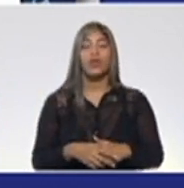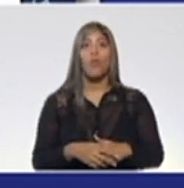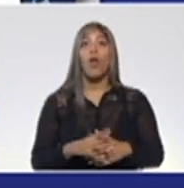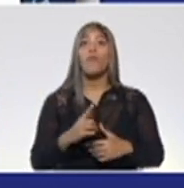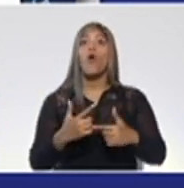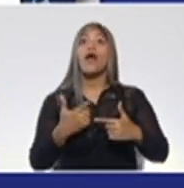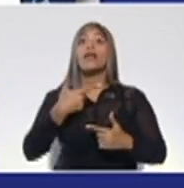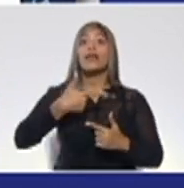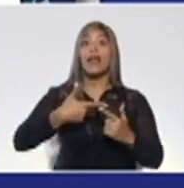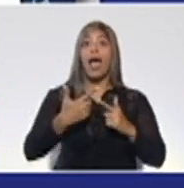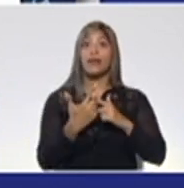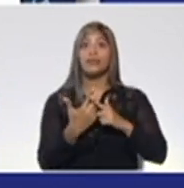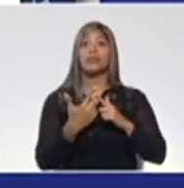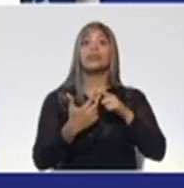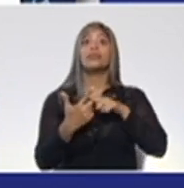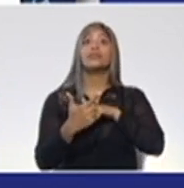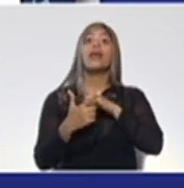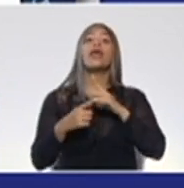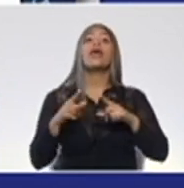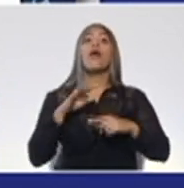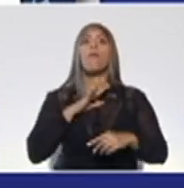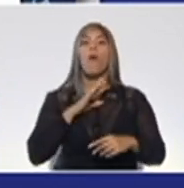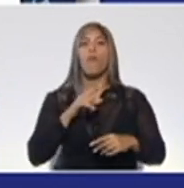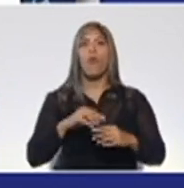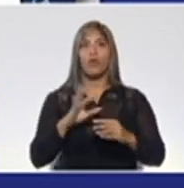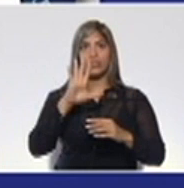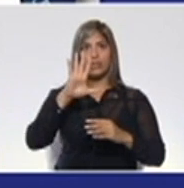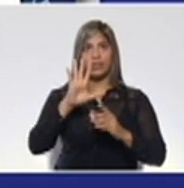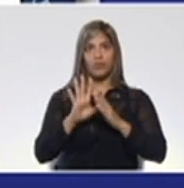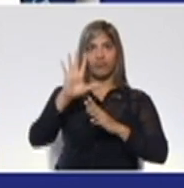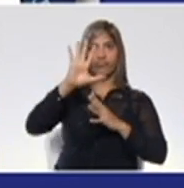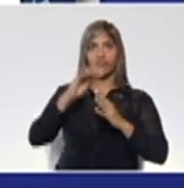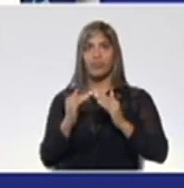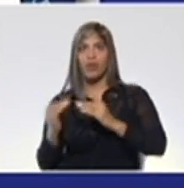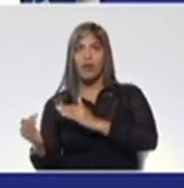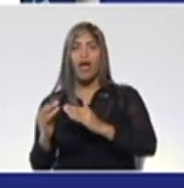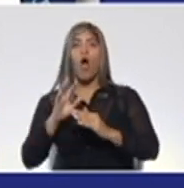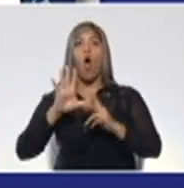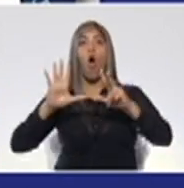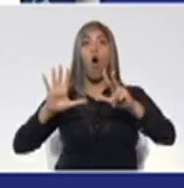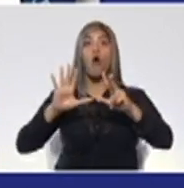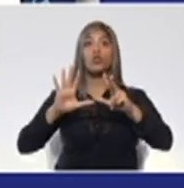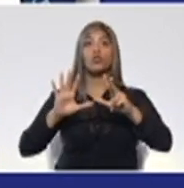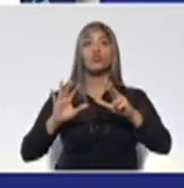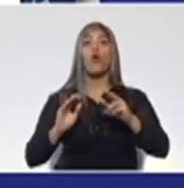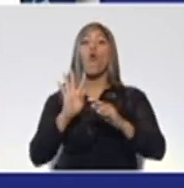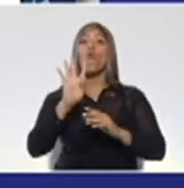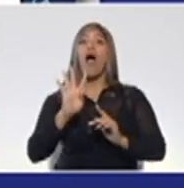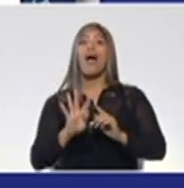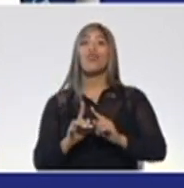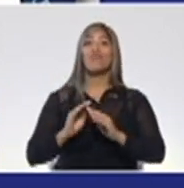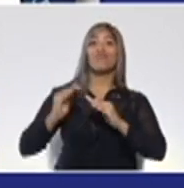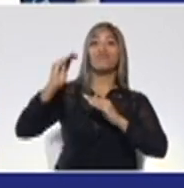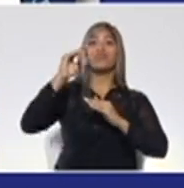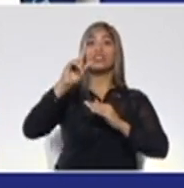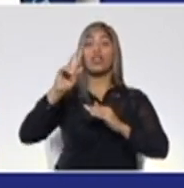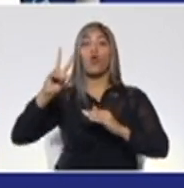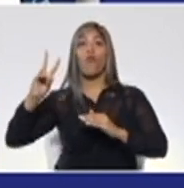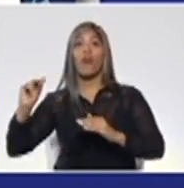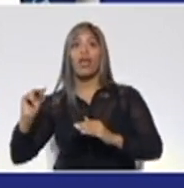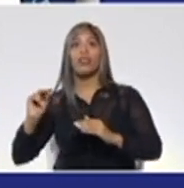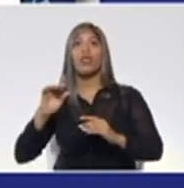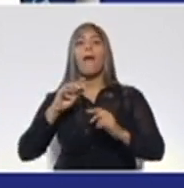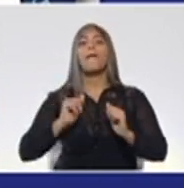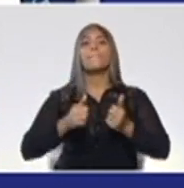índice 5 de la raíz de índice 8 de 4 elevado a la 120. Multiplicamos los índices, 5 por 8,